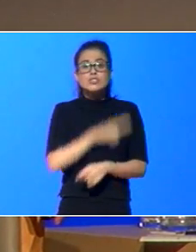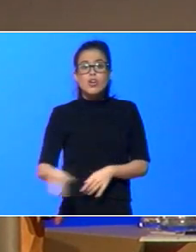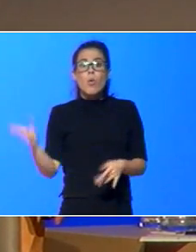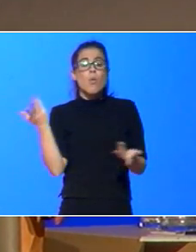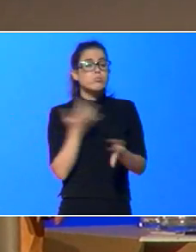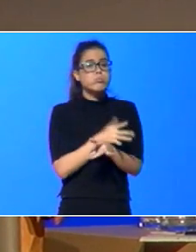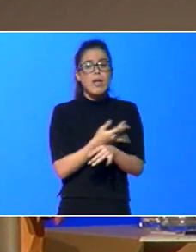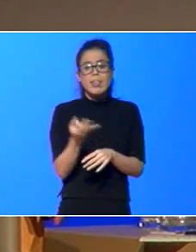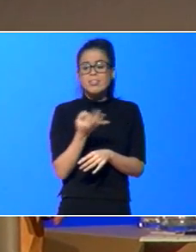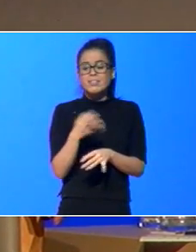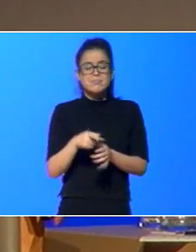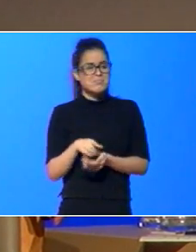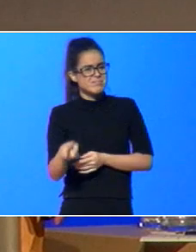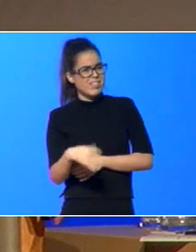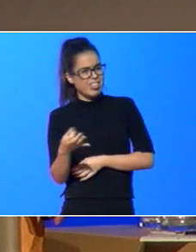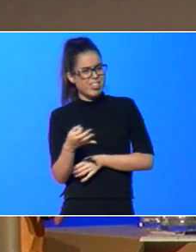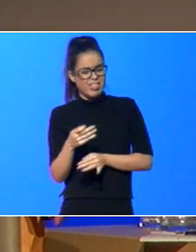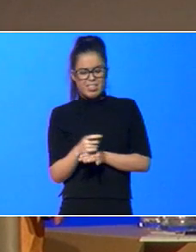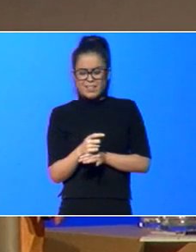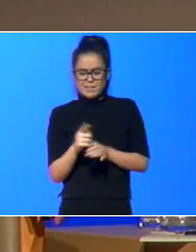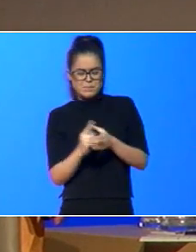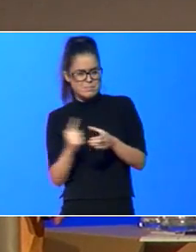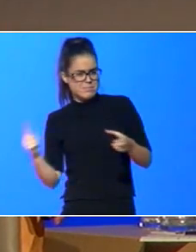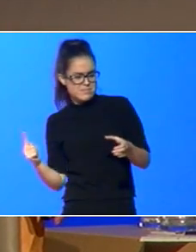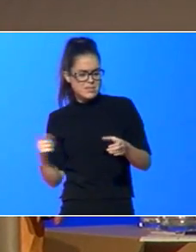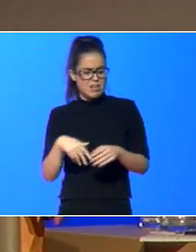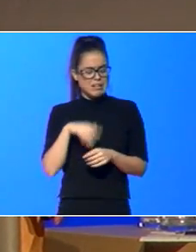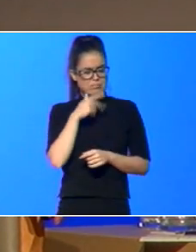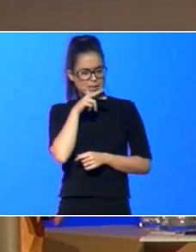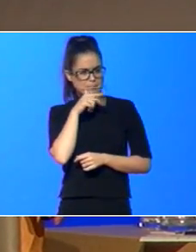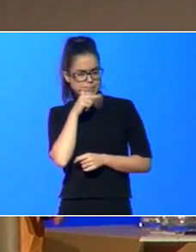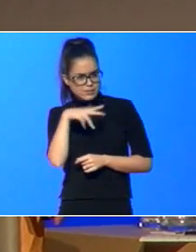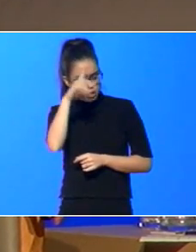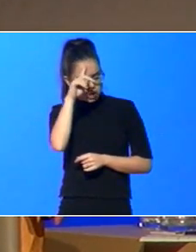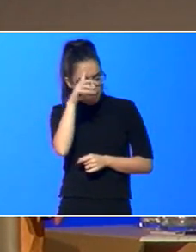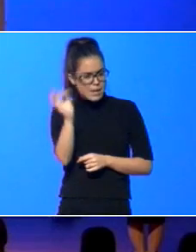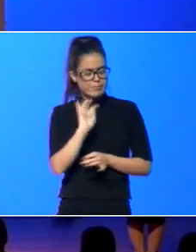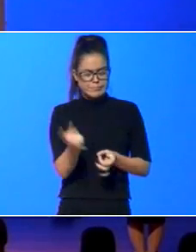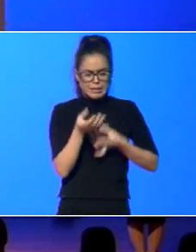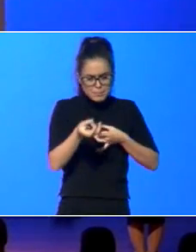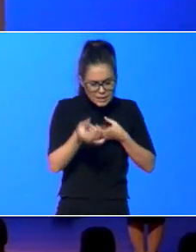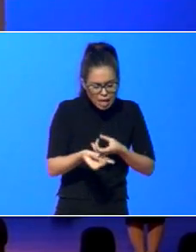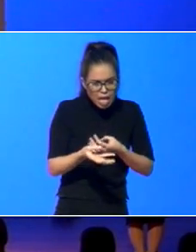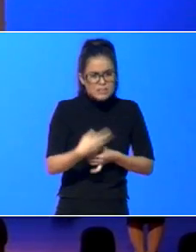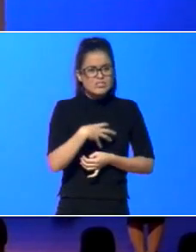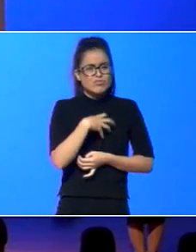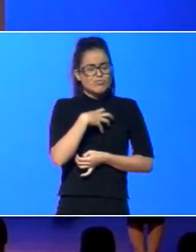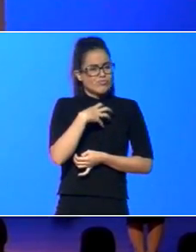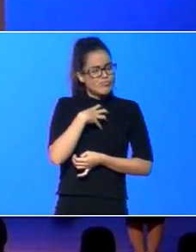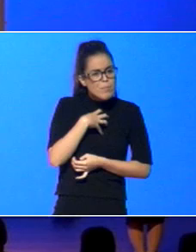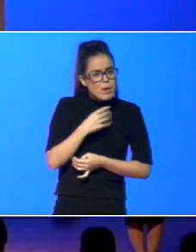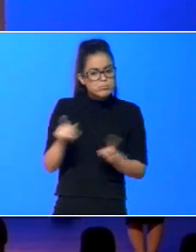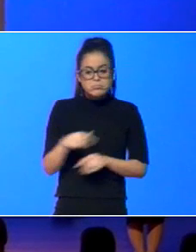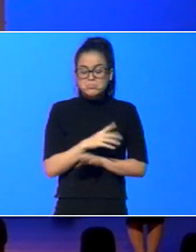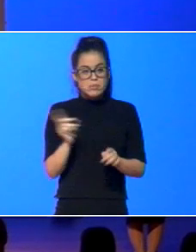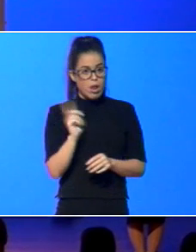excluido porque tenga una cara diferente, porque no sepa hablar, porque no sepa expresarse, o incluso porque no sea capaz de leer. Es decir, los niños tienen que